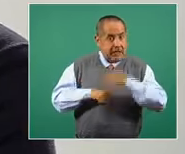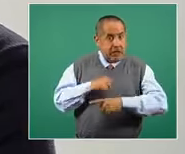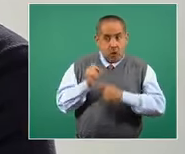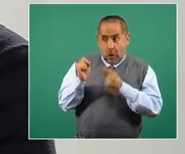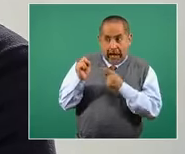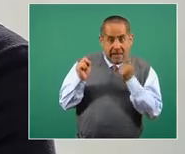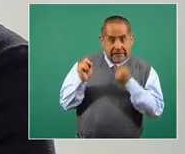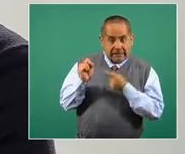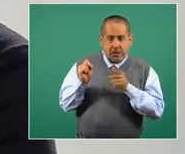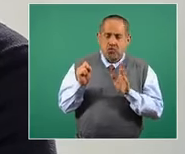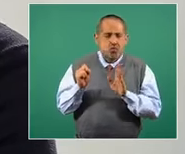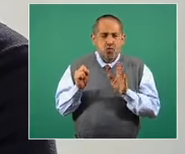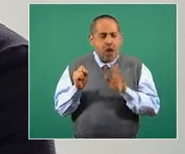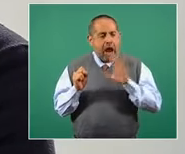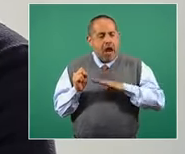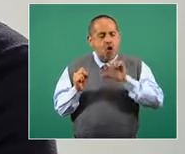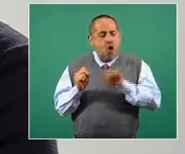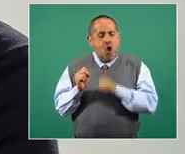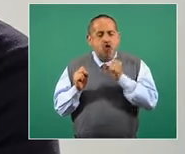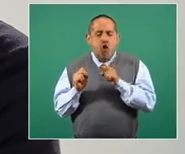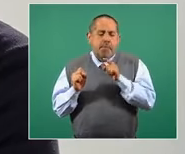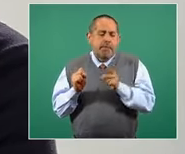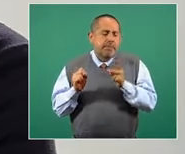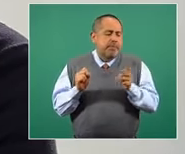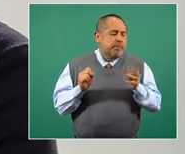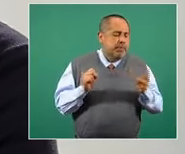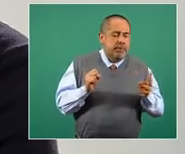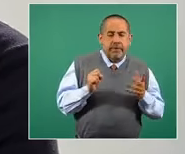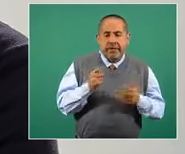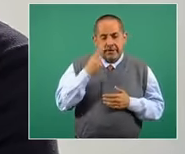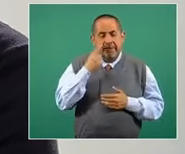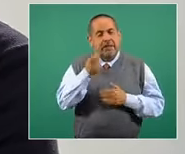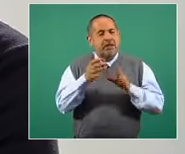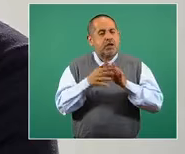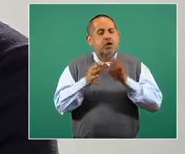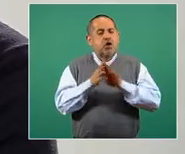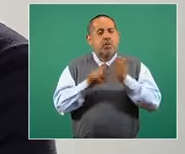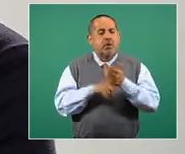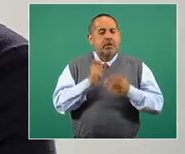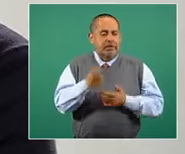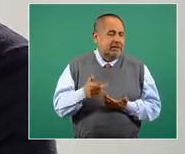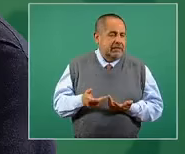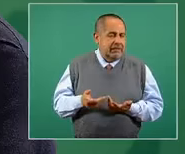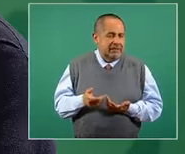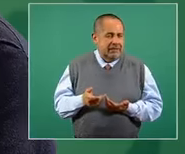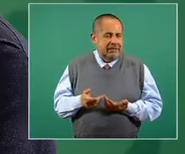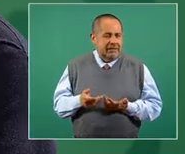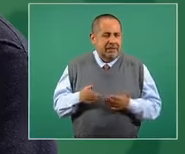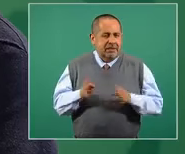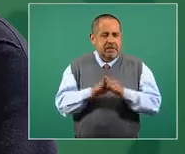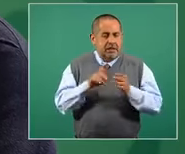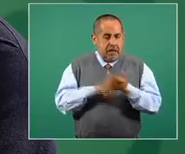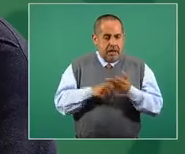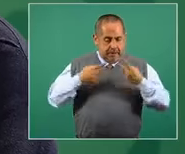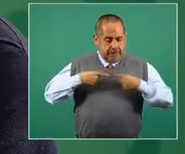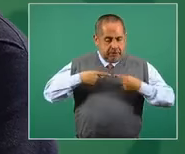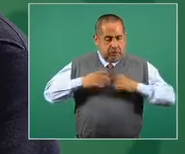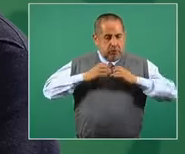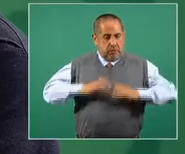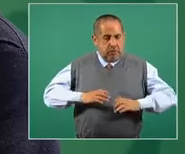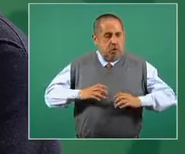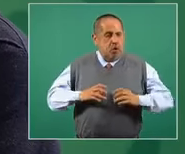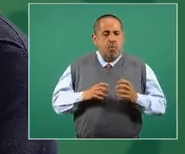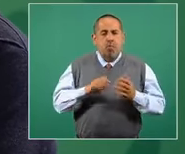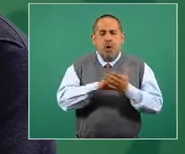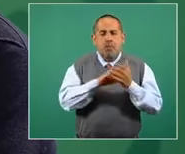menor enfermedad, porque entonces aquí viene la contraparte, que es precisamente la respuesta inmunológica del huésped. El virus puede